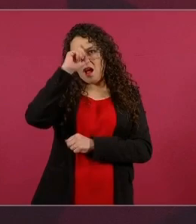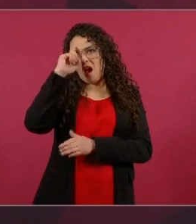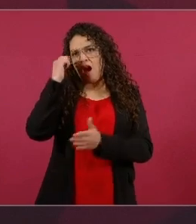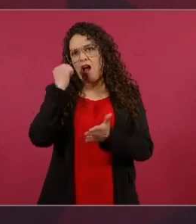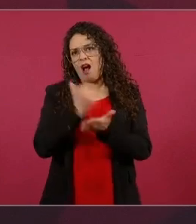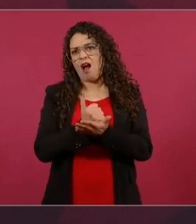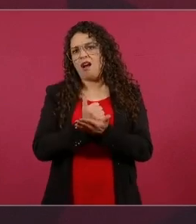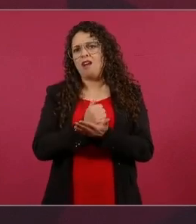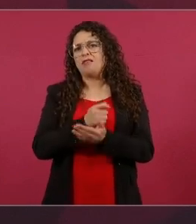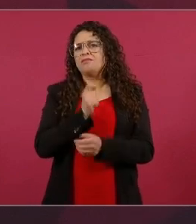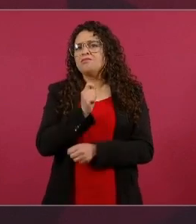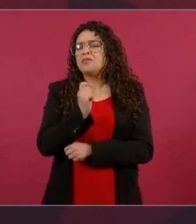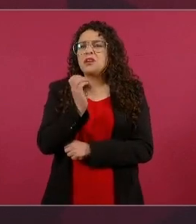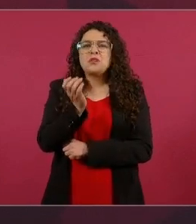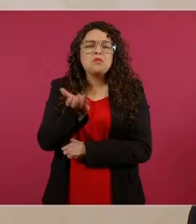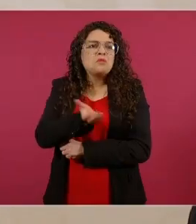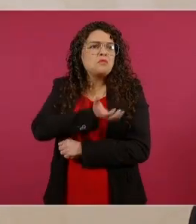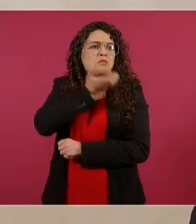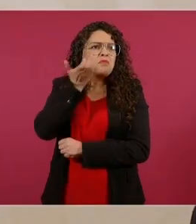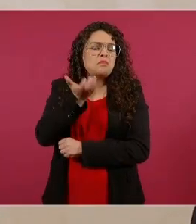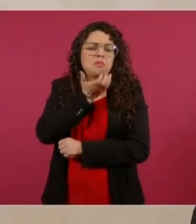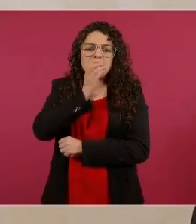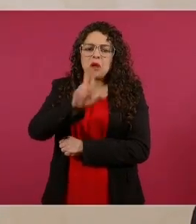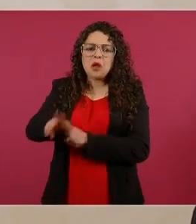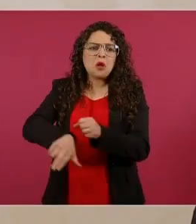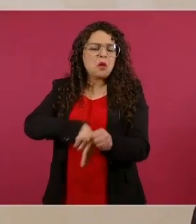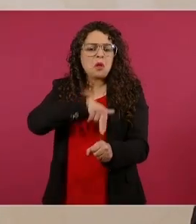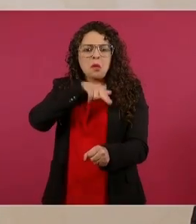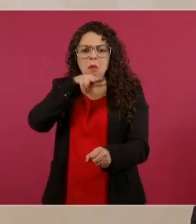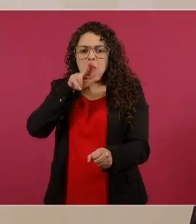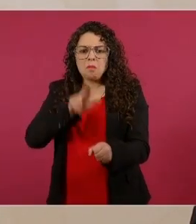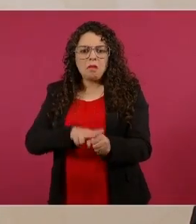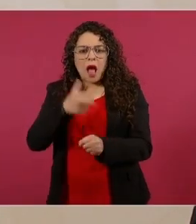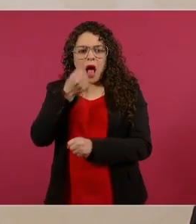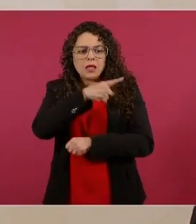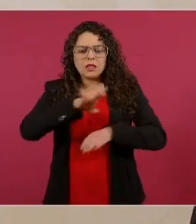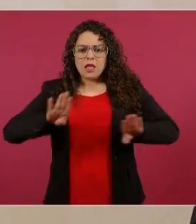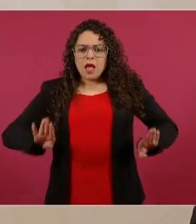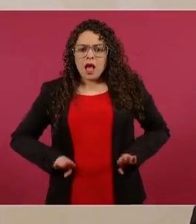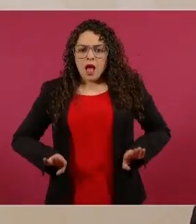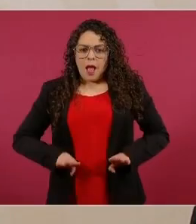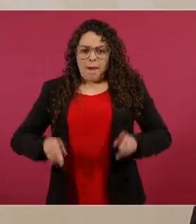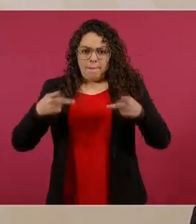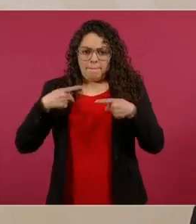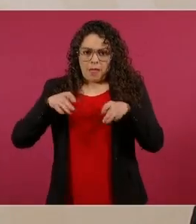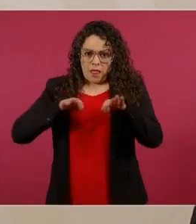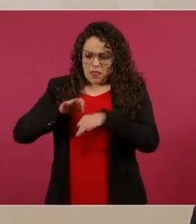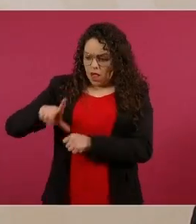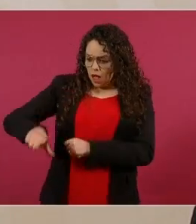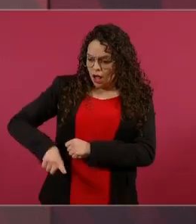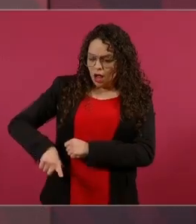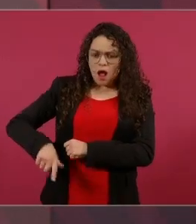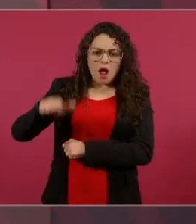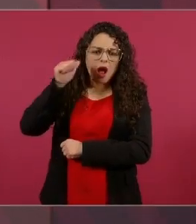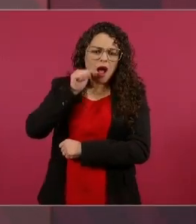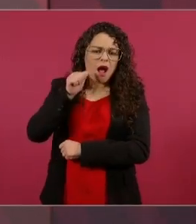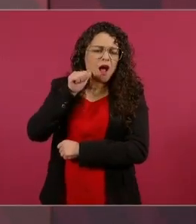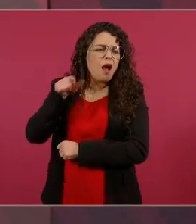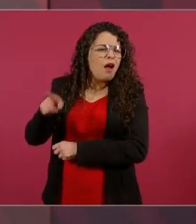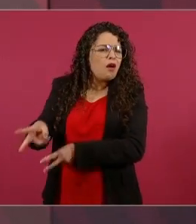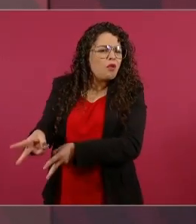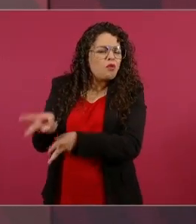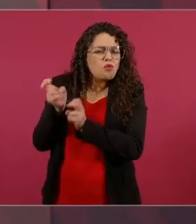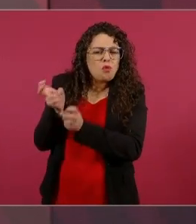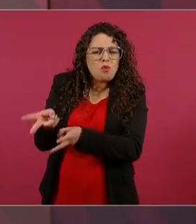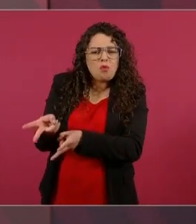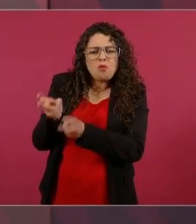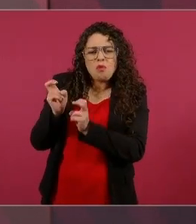normal que el funcionario robara hasta se le exponía de ejemplo y